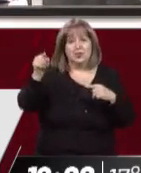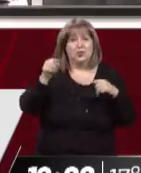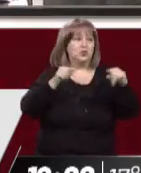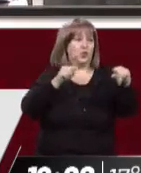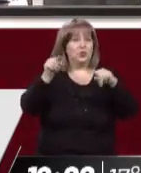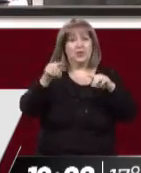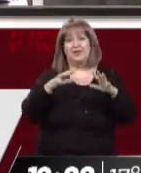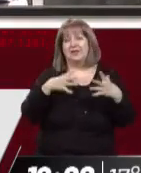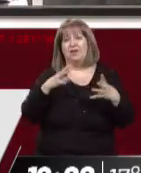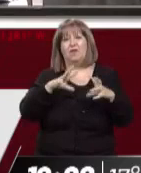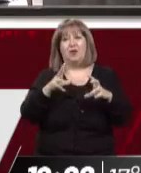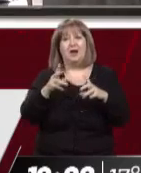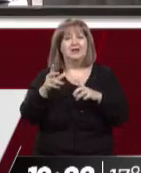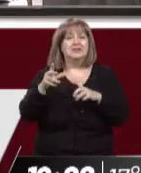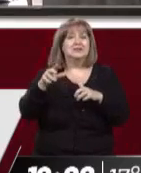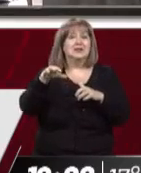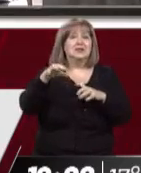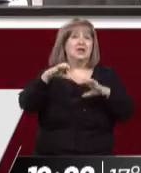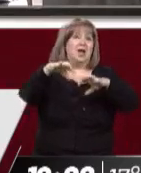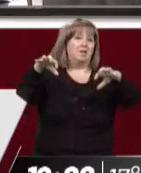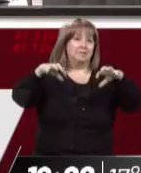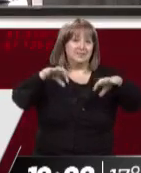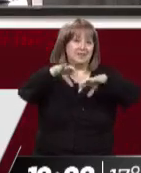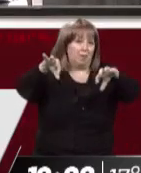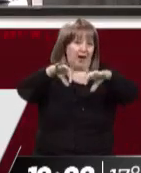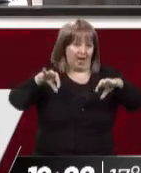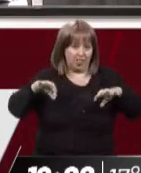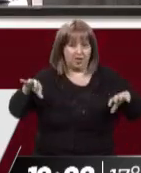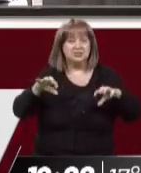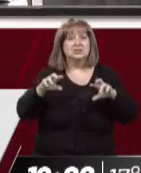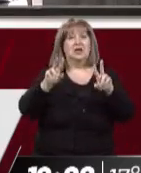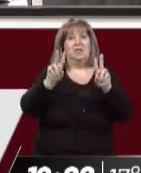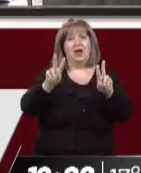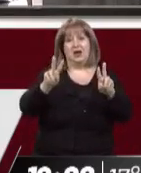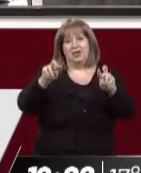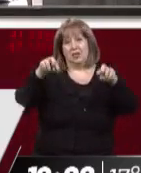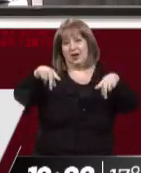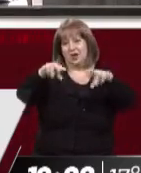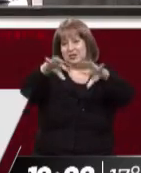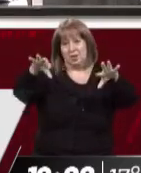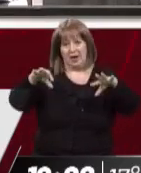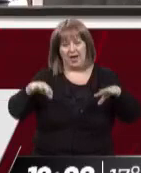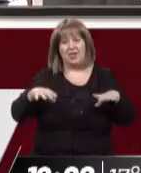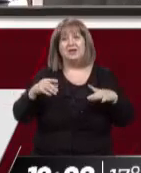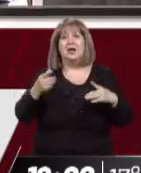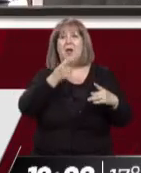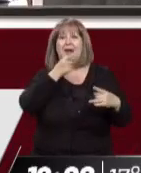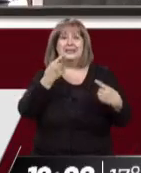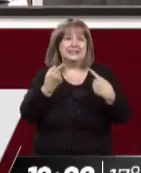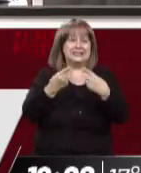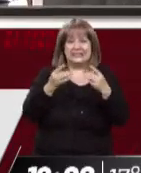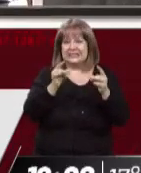no directas, no explícitas en muchos casos, ni con nombres de apellido, pero que denotan cuál es la situación de roces y